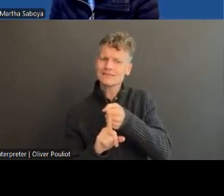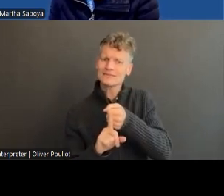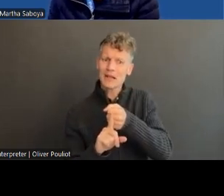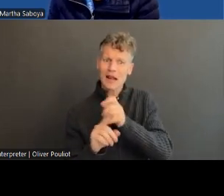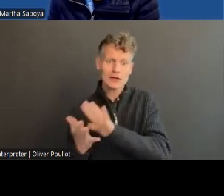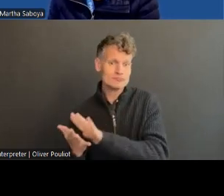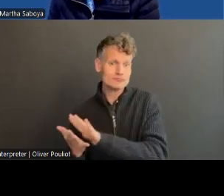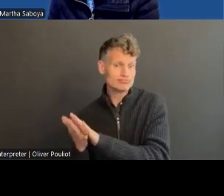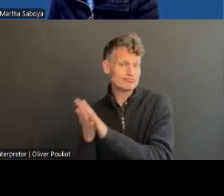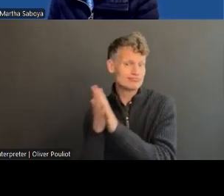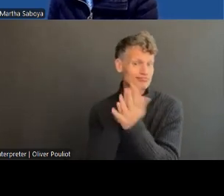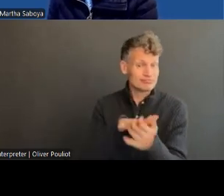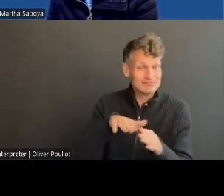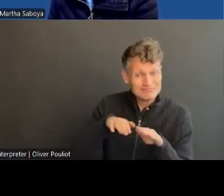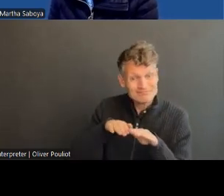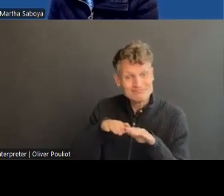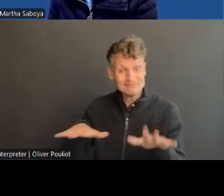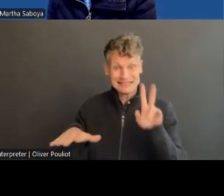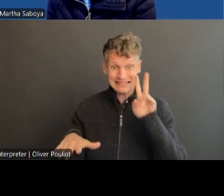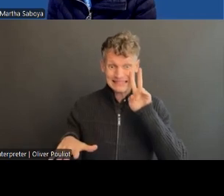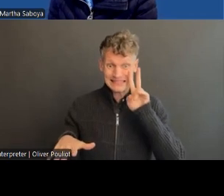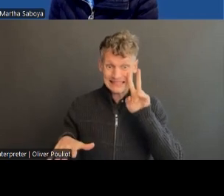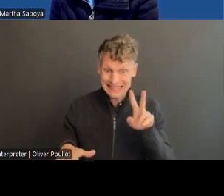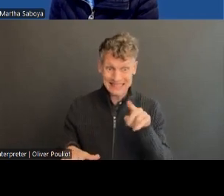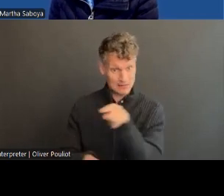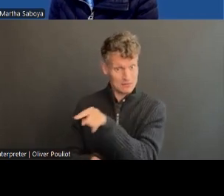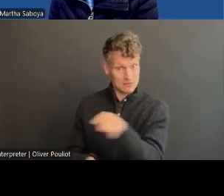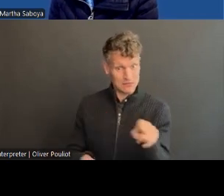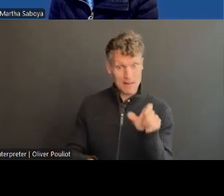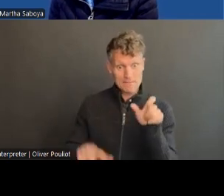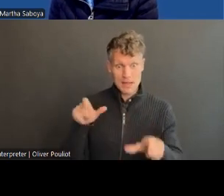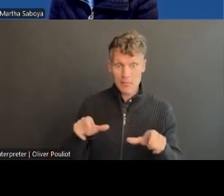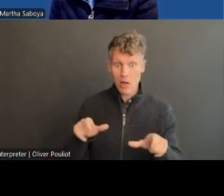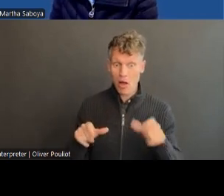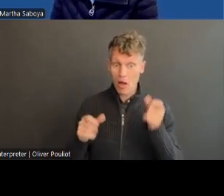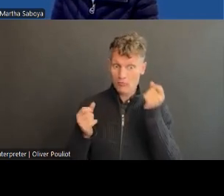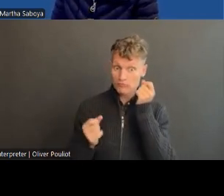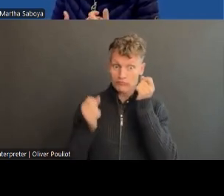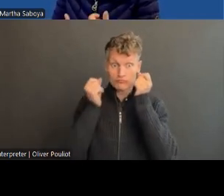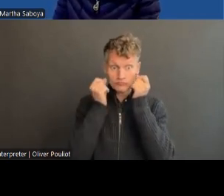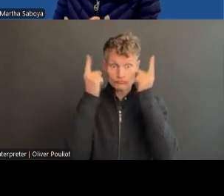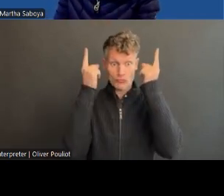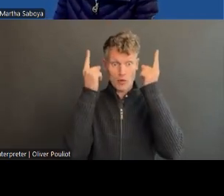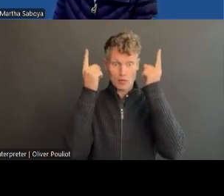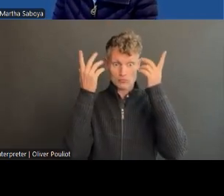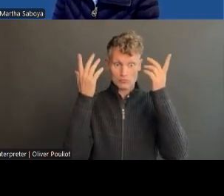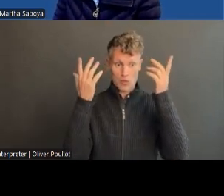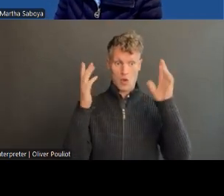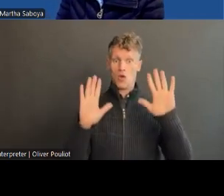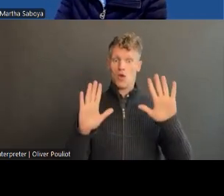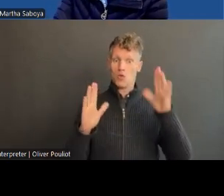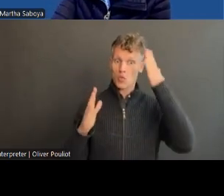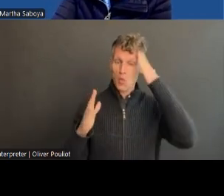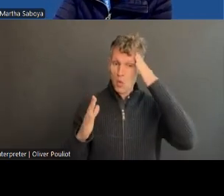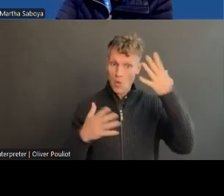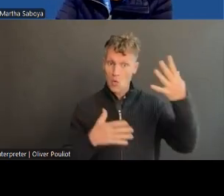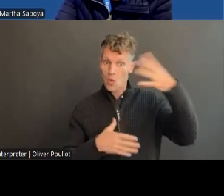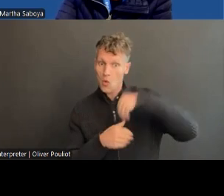En los resultados necesitamos jalar a la comunidad para poder planear, monitorear e